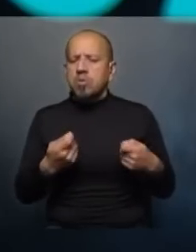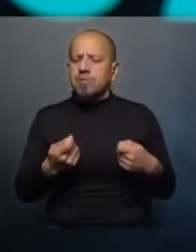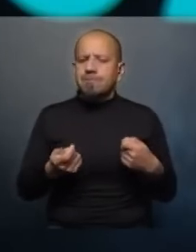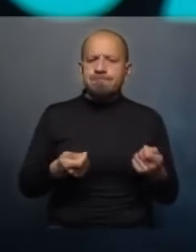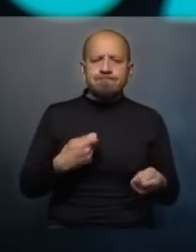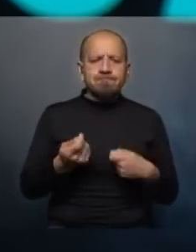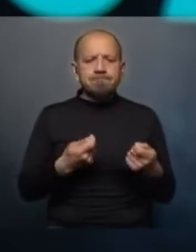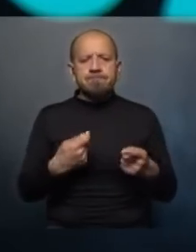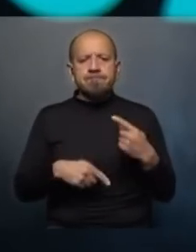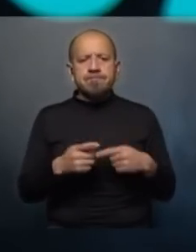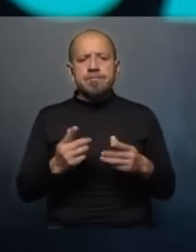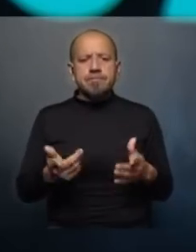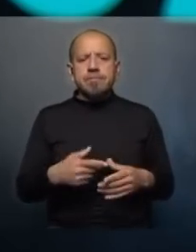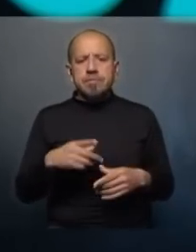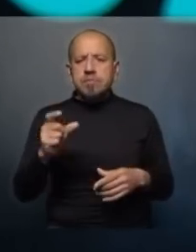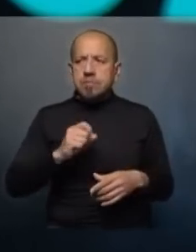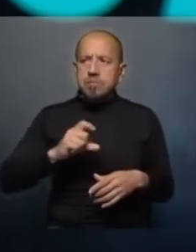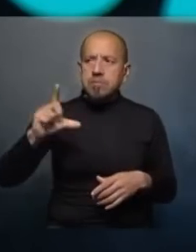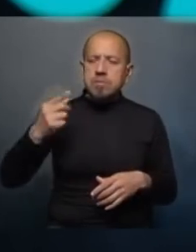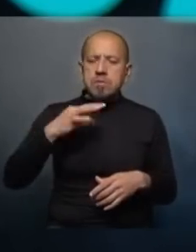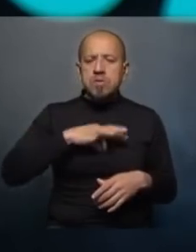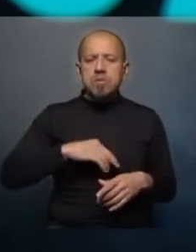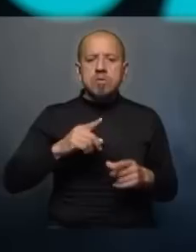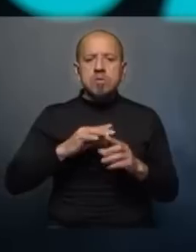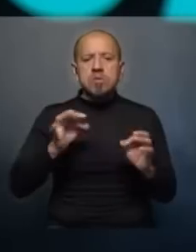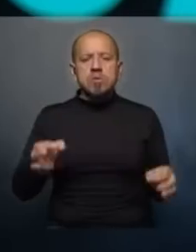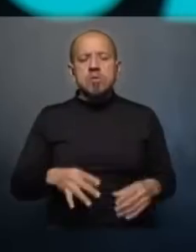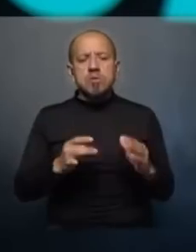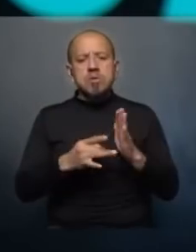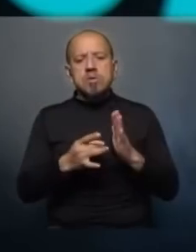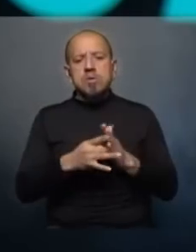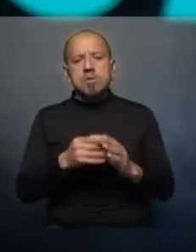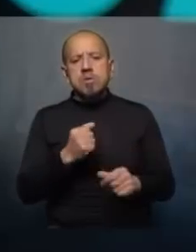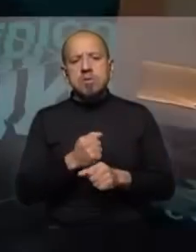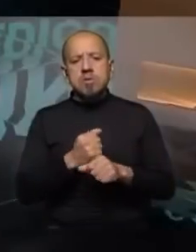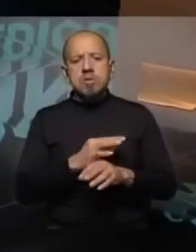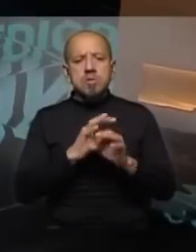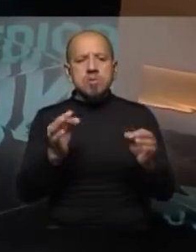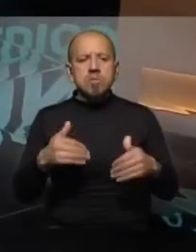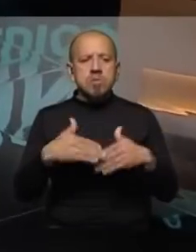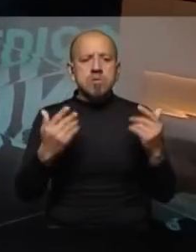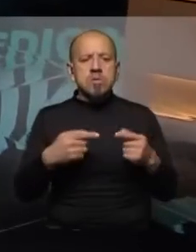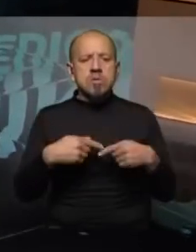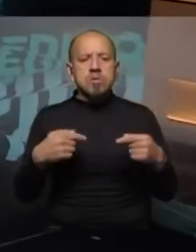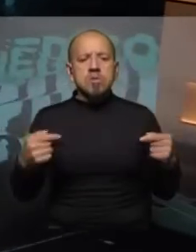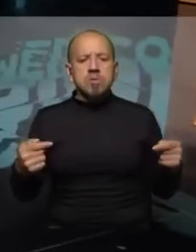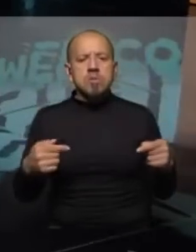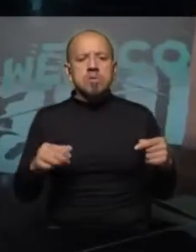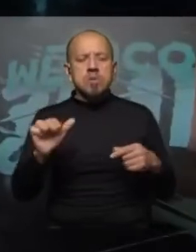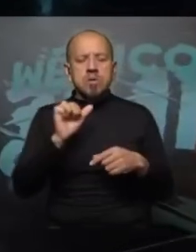un una Un aumento salarial o una mejora en las condiciones de trabajo o cualquier cosa que tenga que ver con lo laboral con empresas y